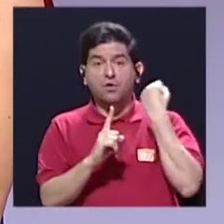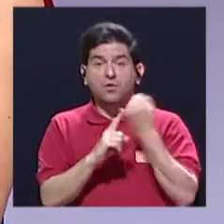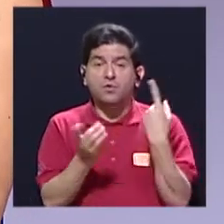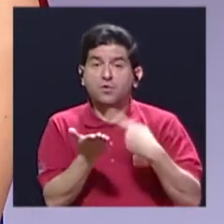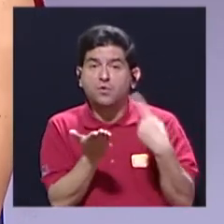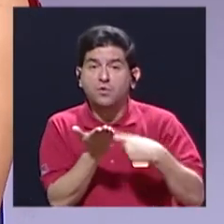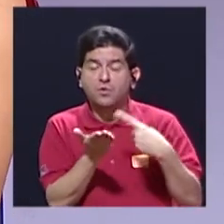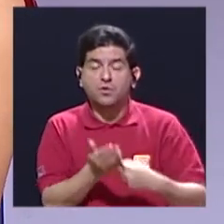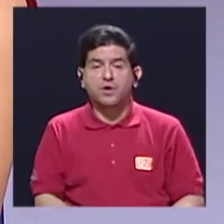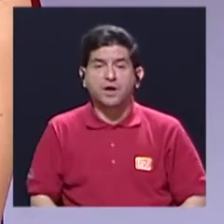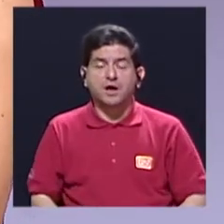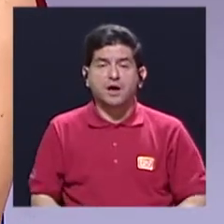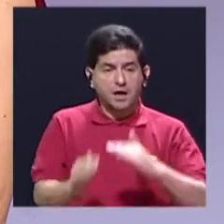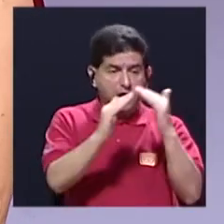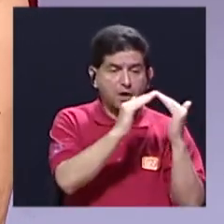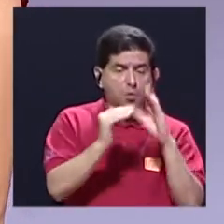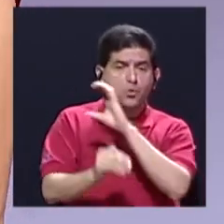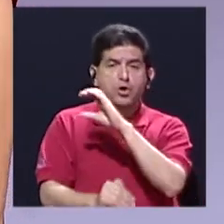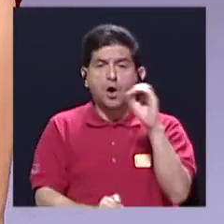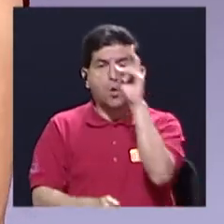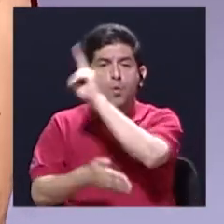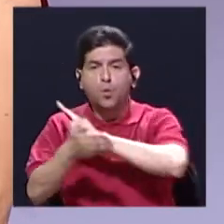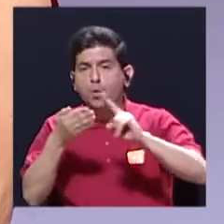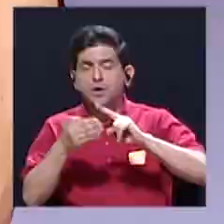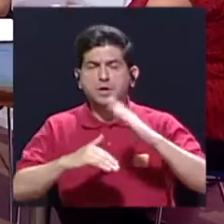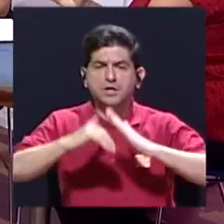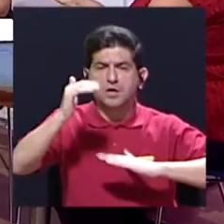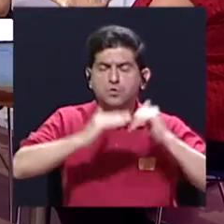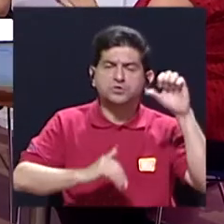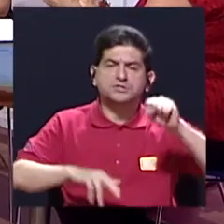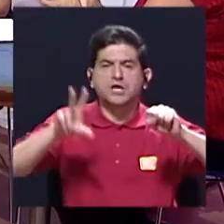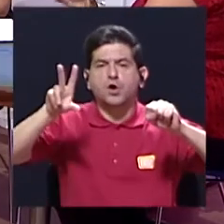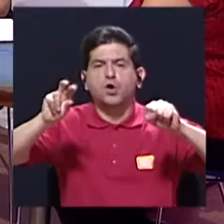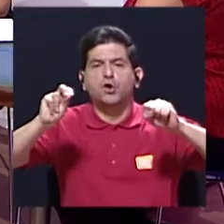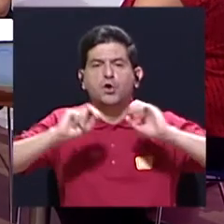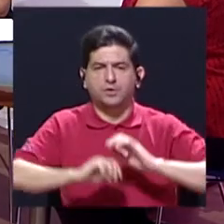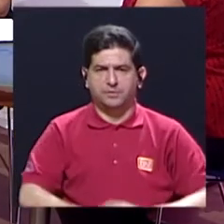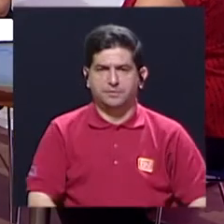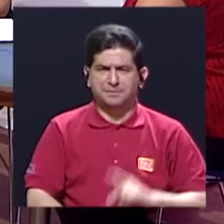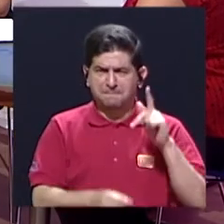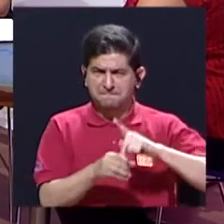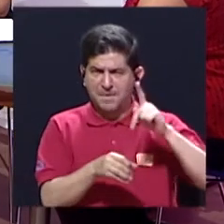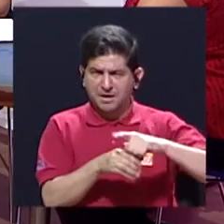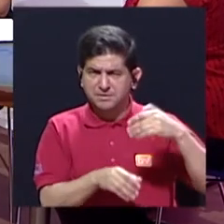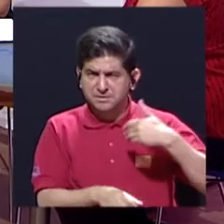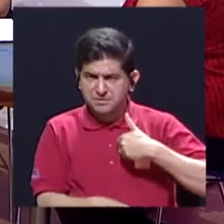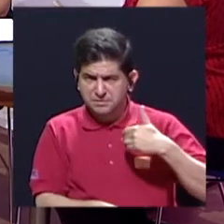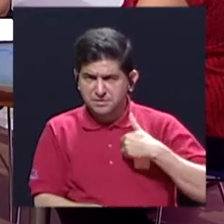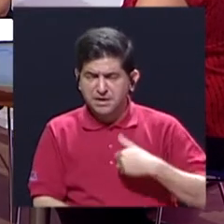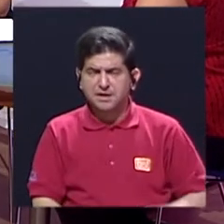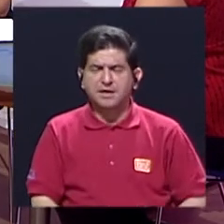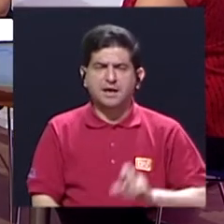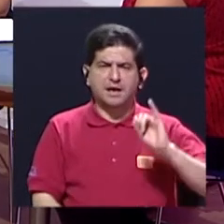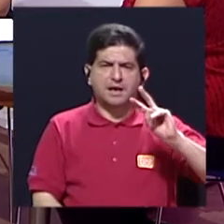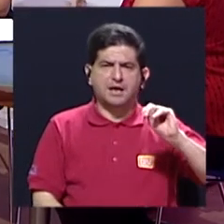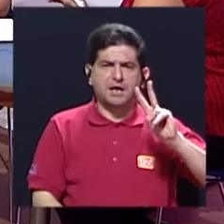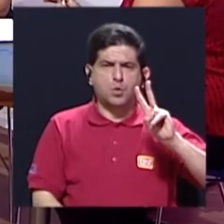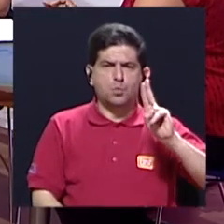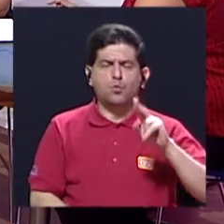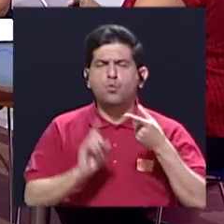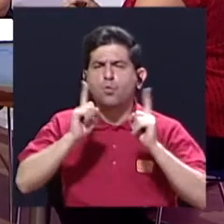entre la comunidad y la universidad, de si se construye o no. Bueno, ¿qué participación ha tenido el Limbo en esto?